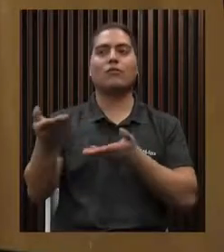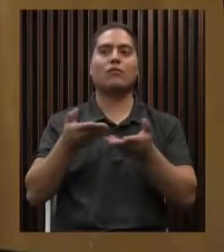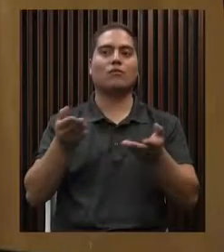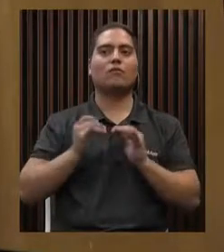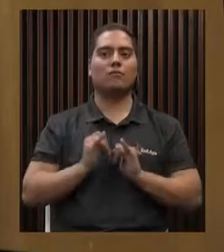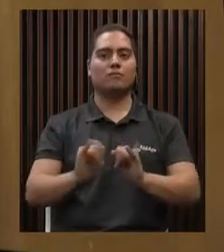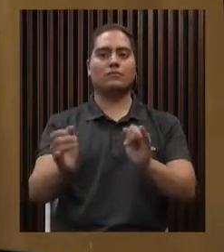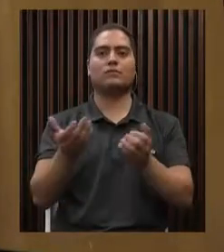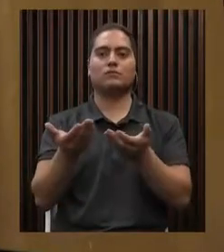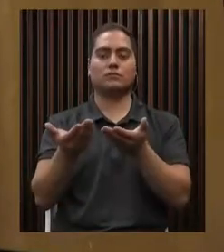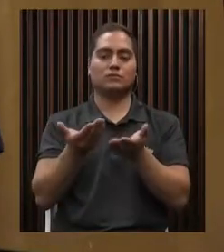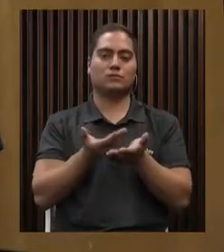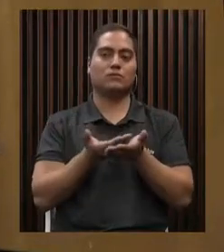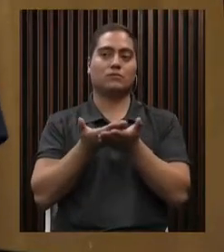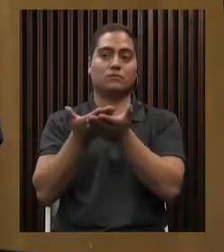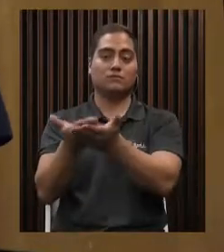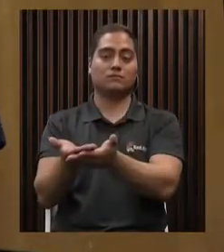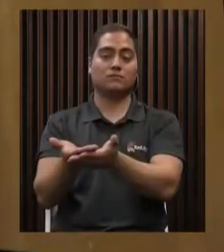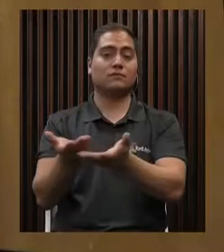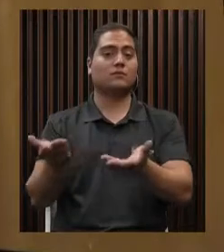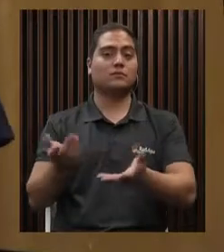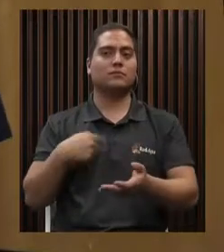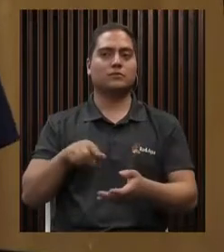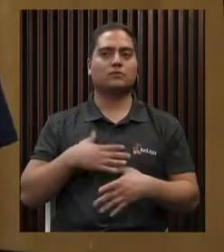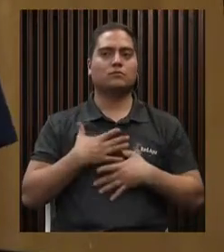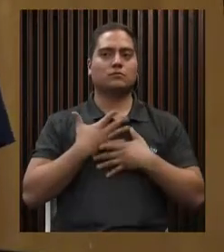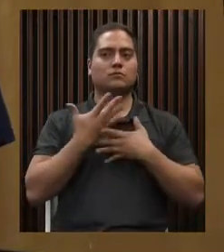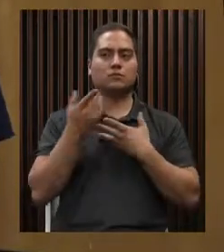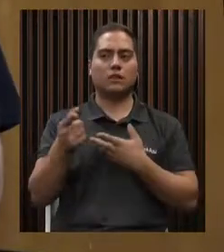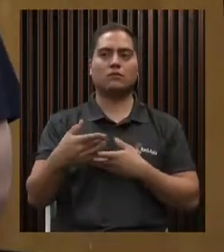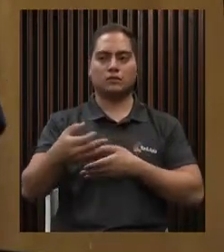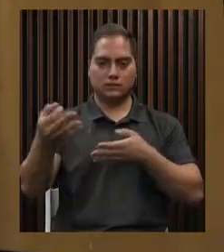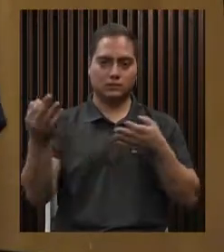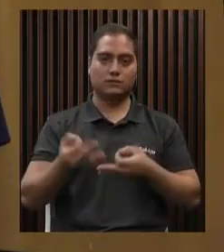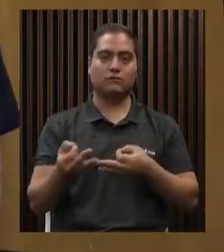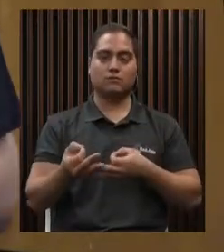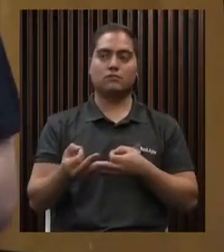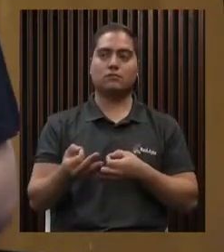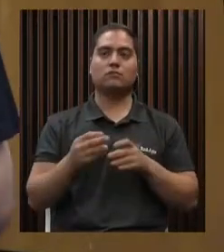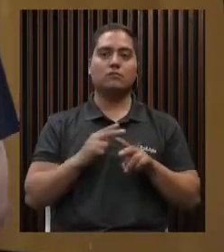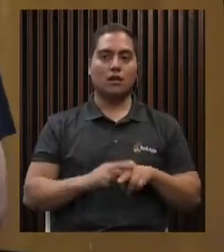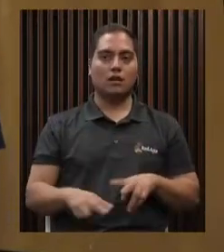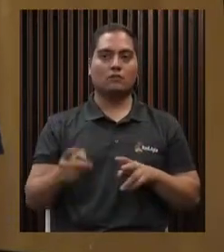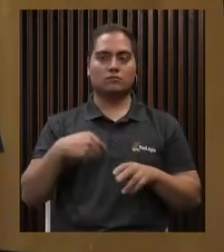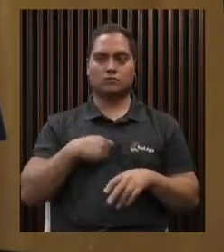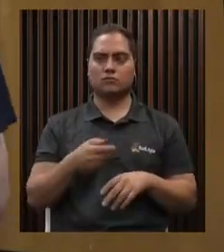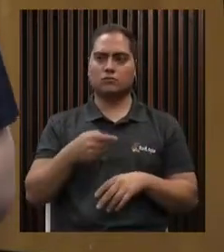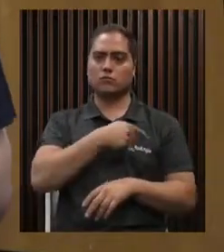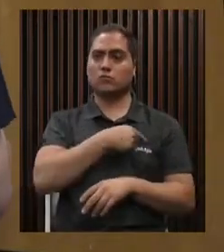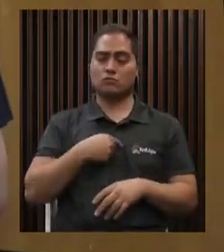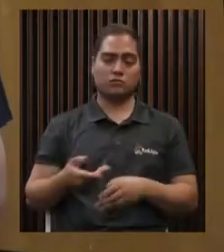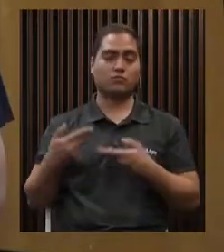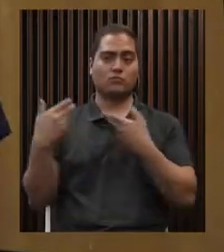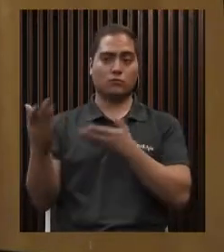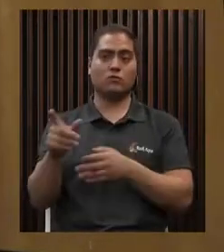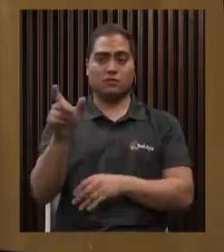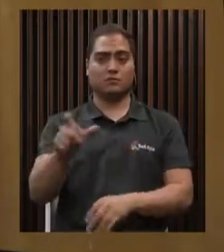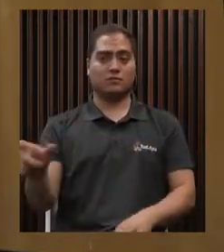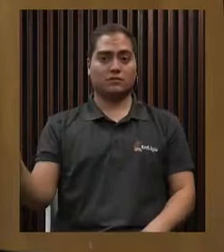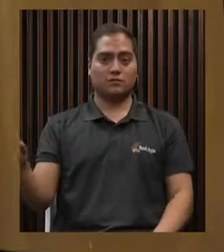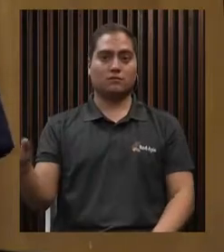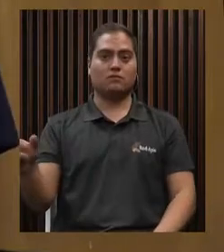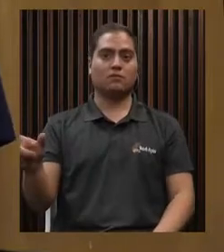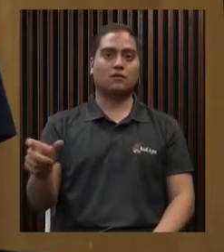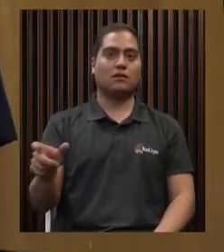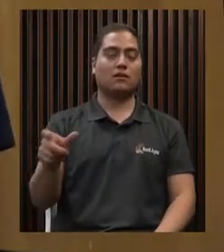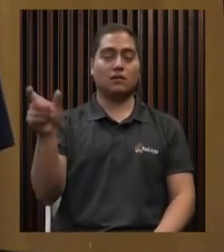ellos? ¿Cómo los vamos a hacer sentirse seguros? ¿Le vamos a dar un nombre a las personas del